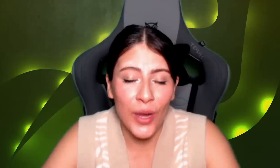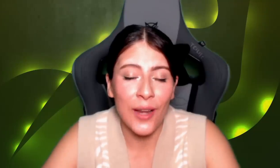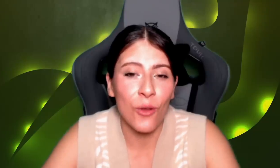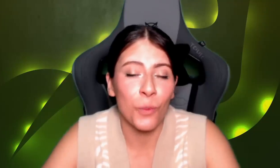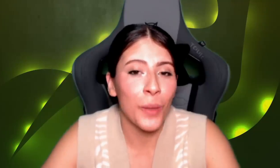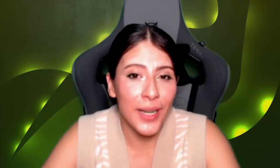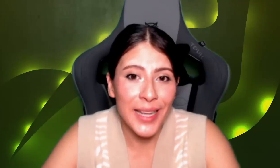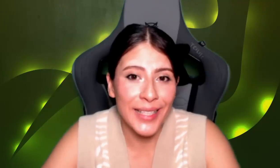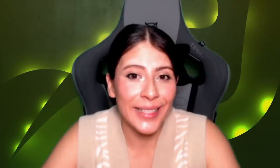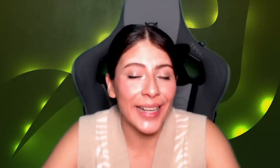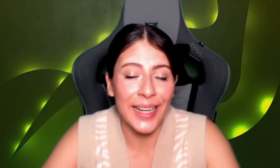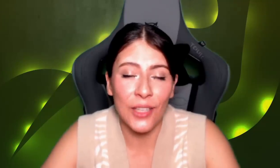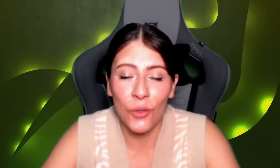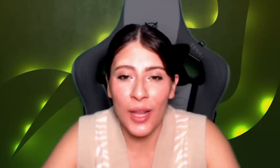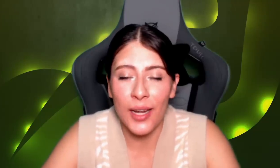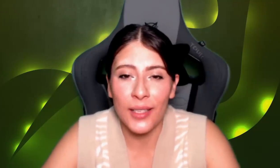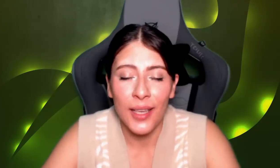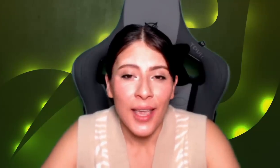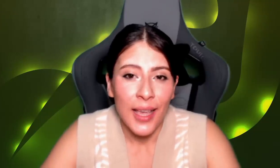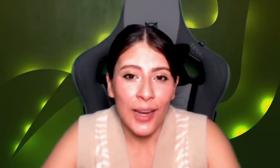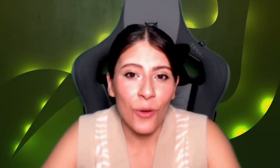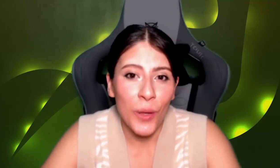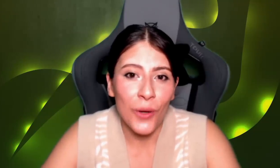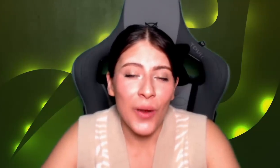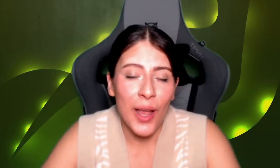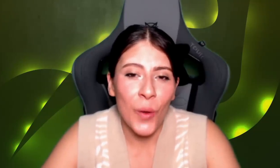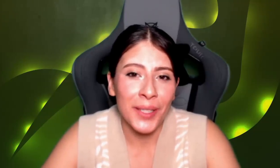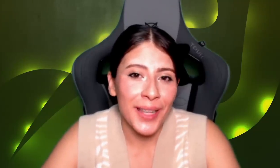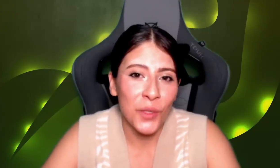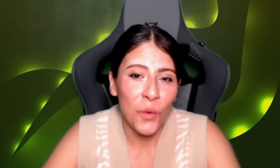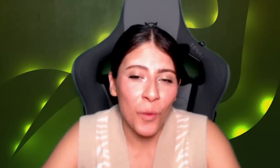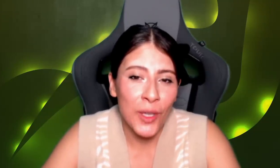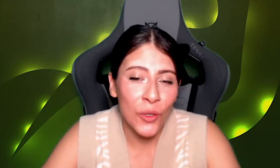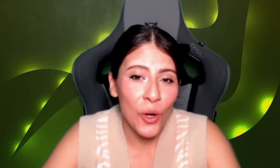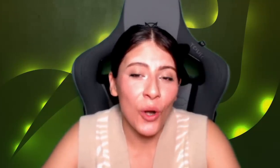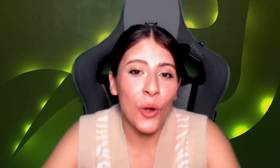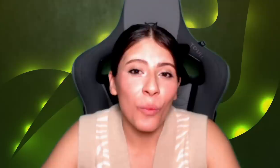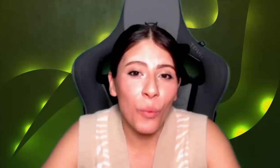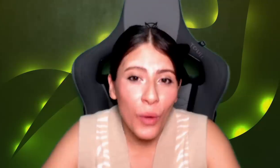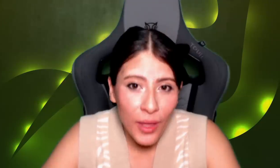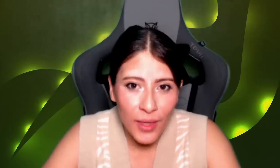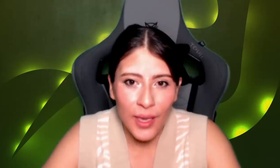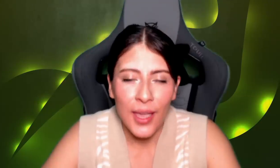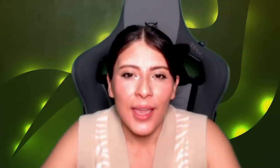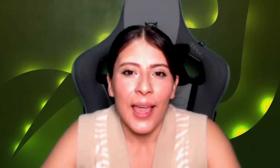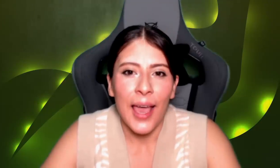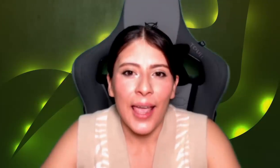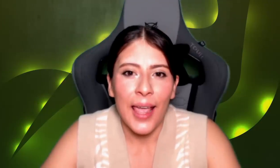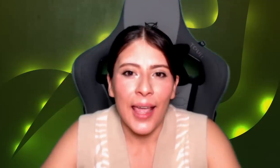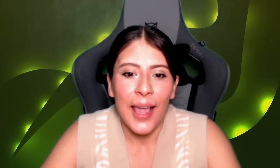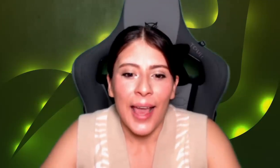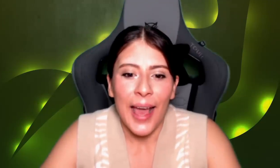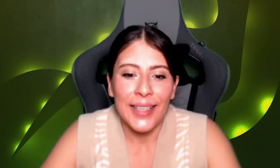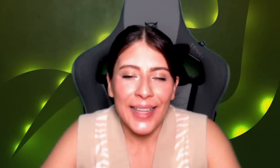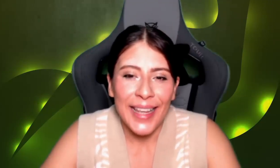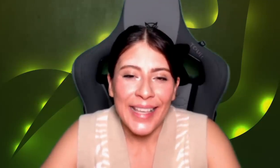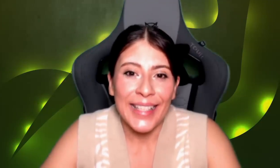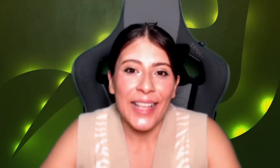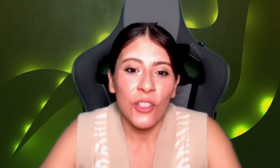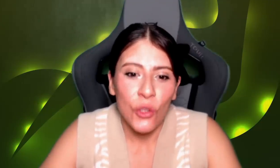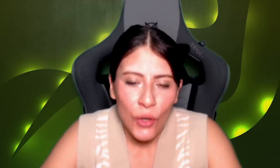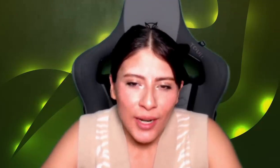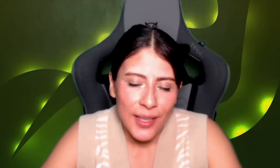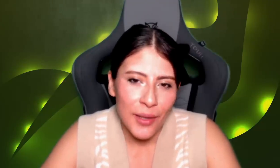como en los paneles internacionales, que el gobierno de la Cuarta Transformación no puede hacer